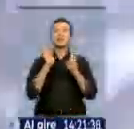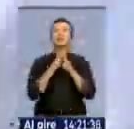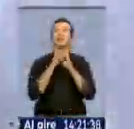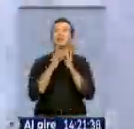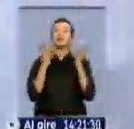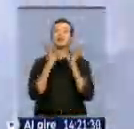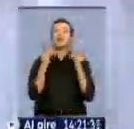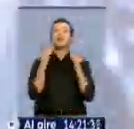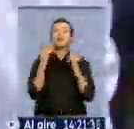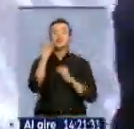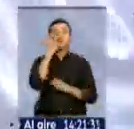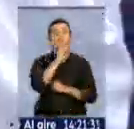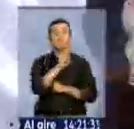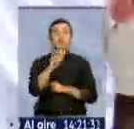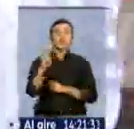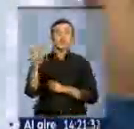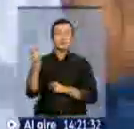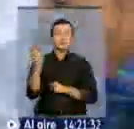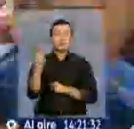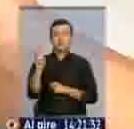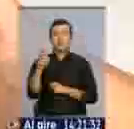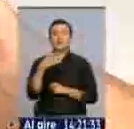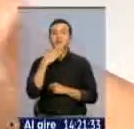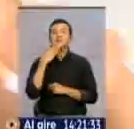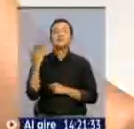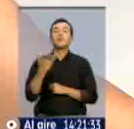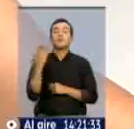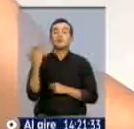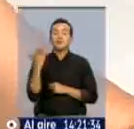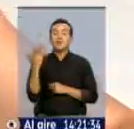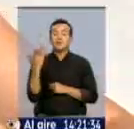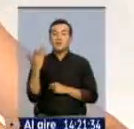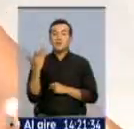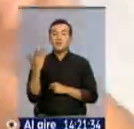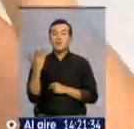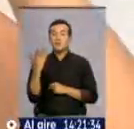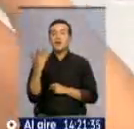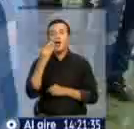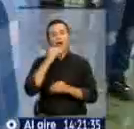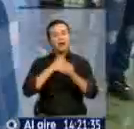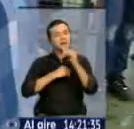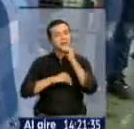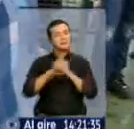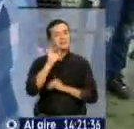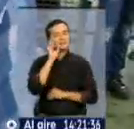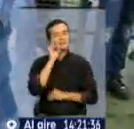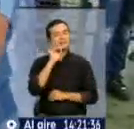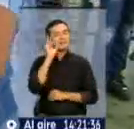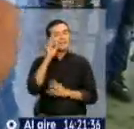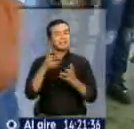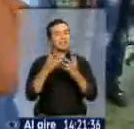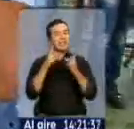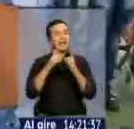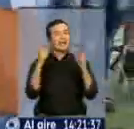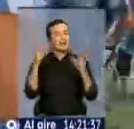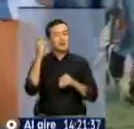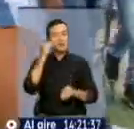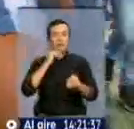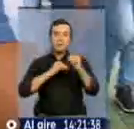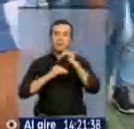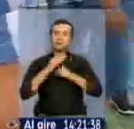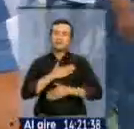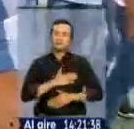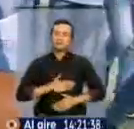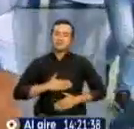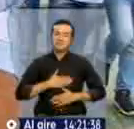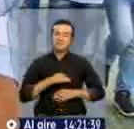a miles de turistas, quienes no desaprovecharon la oportunidad de degustar una pequeña porción de la gran ensalada.